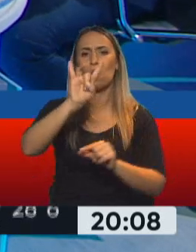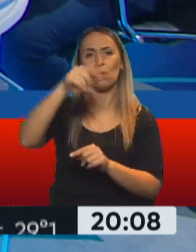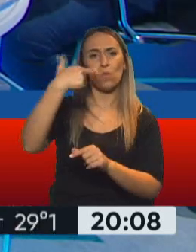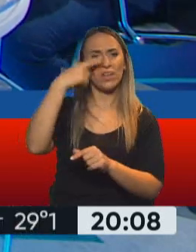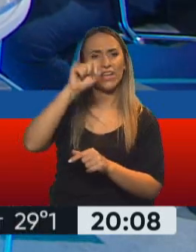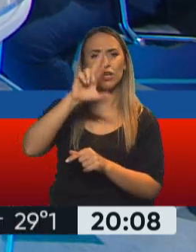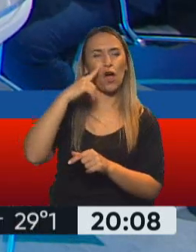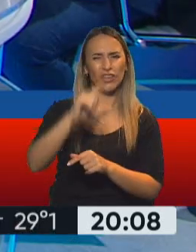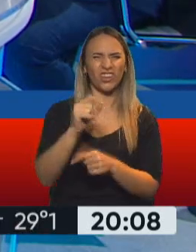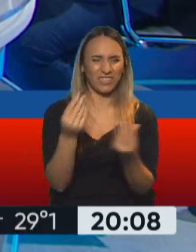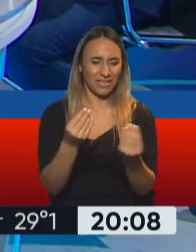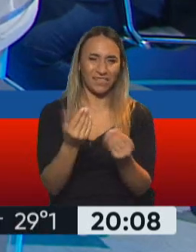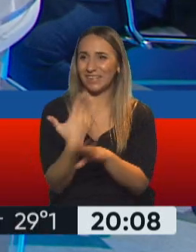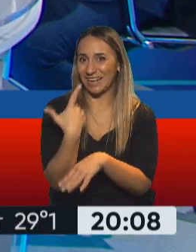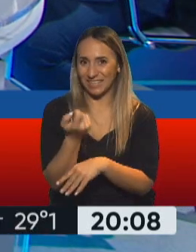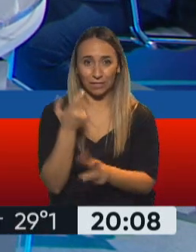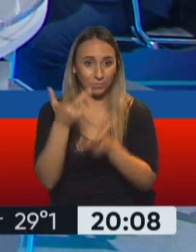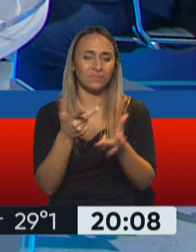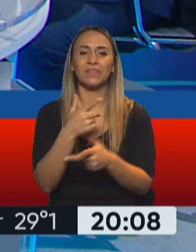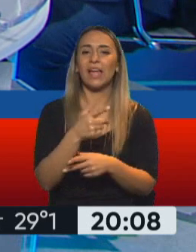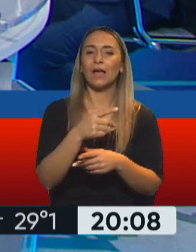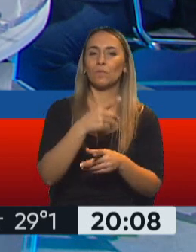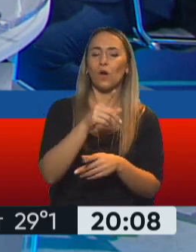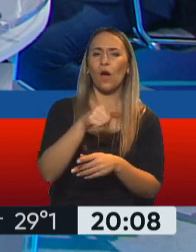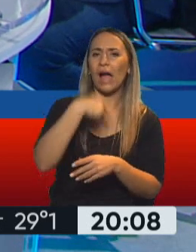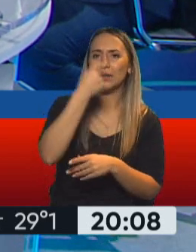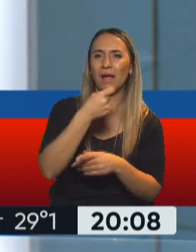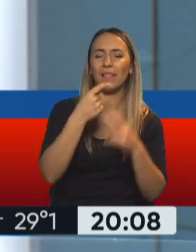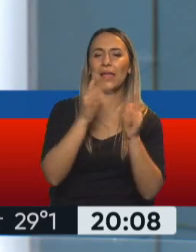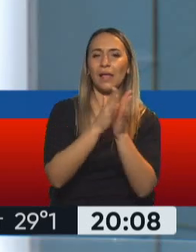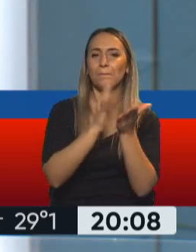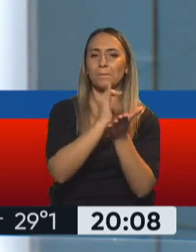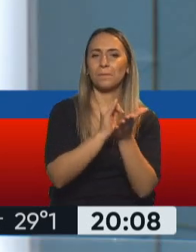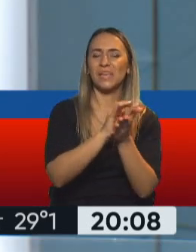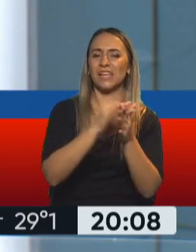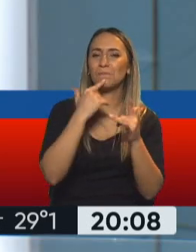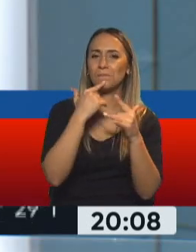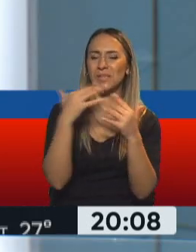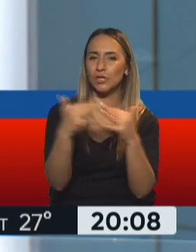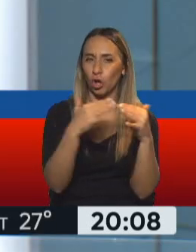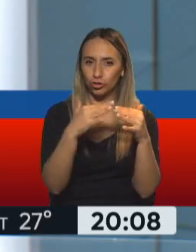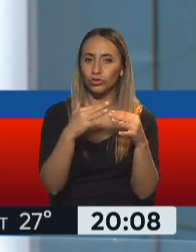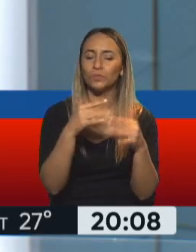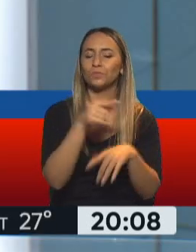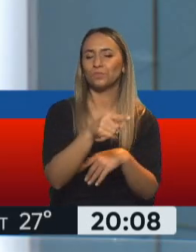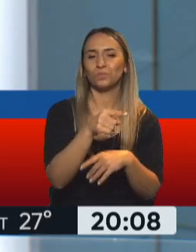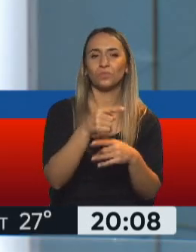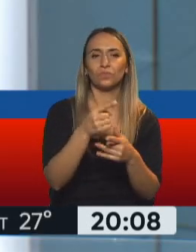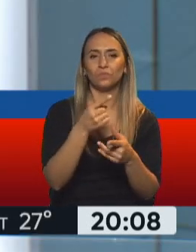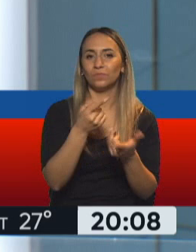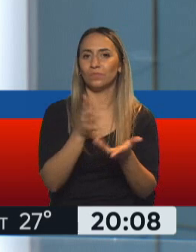poquito lo escuchábamos recién, ¿no? A ver, si el unicornio es un animal mitológico, esta idea de que la empresa se evalúa en el mercado por más